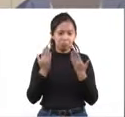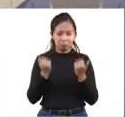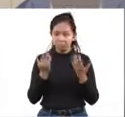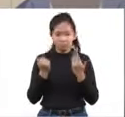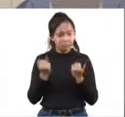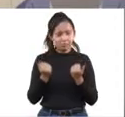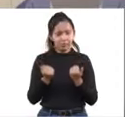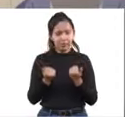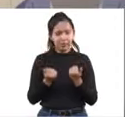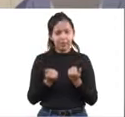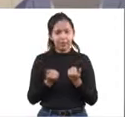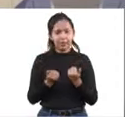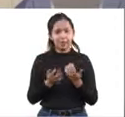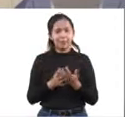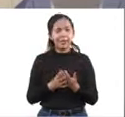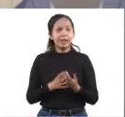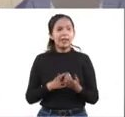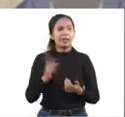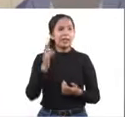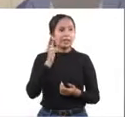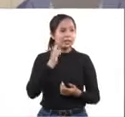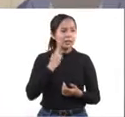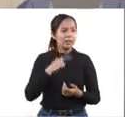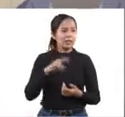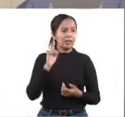promoviendo en realidad un profundo racismo.